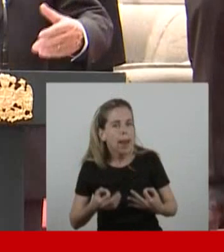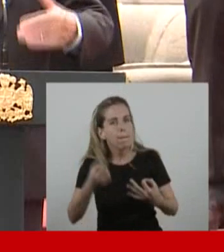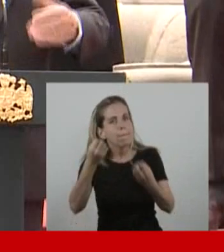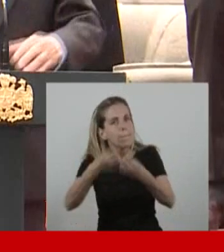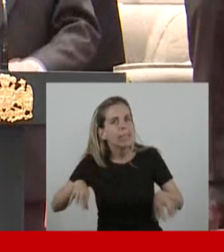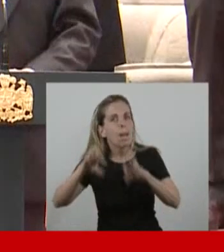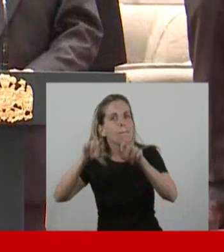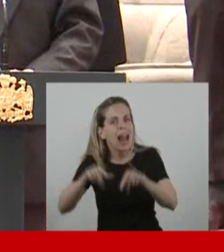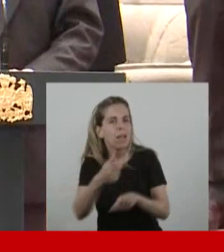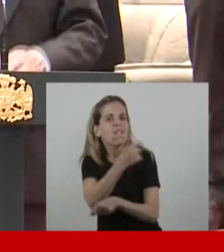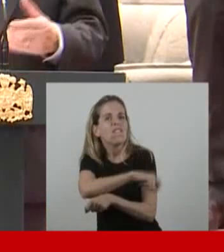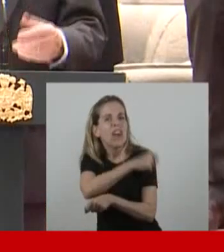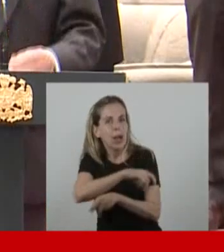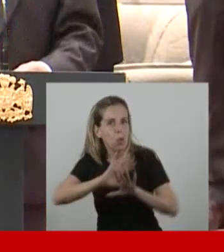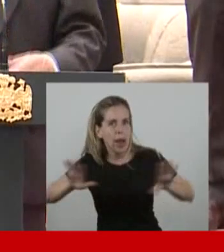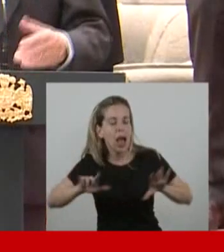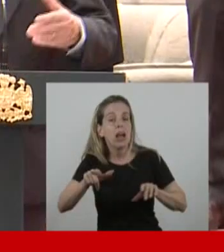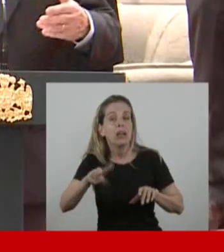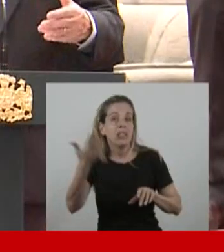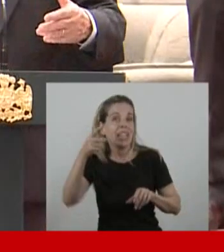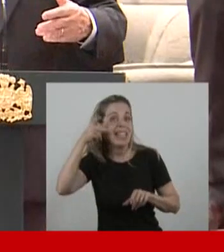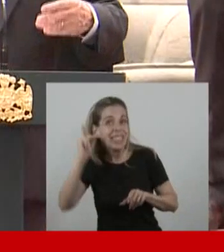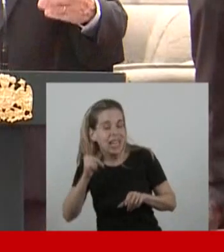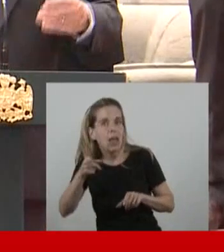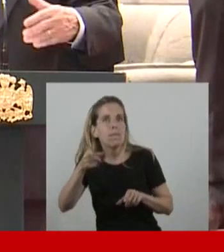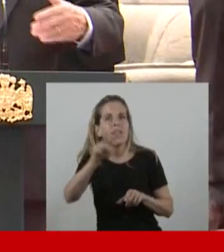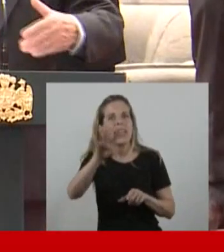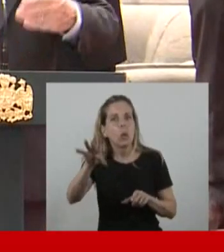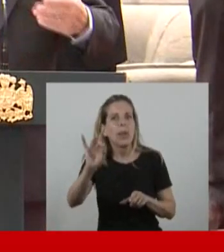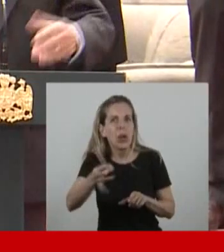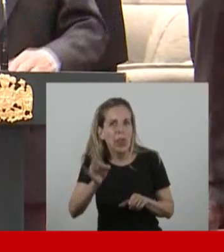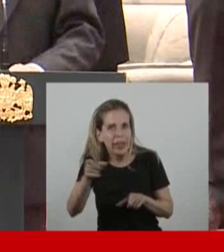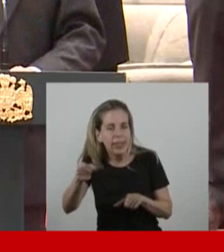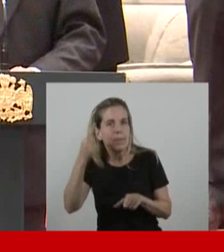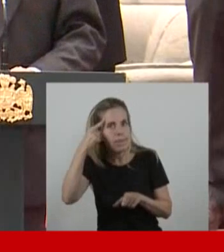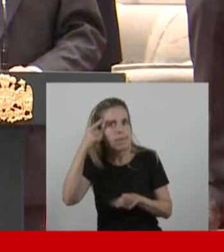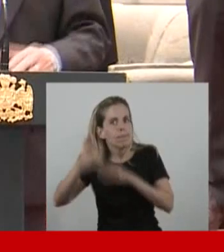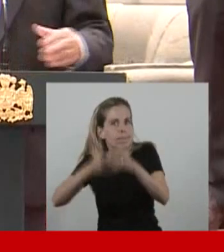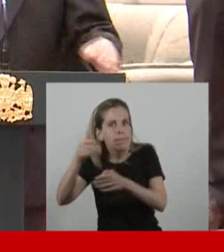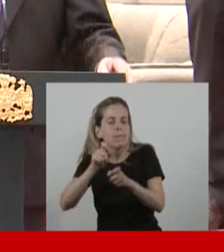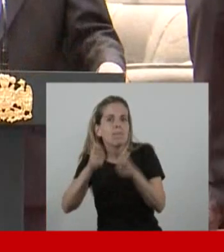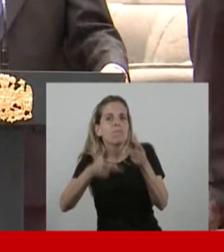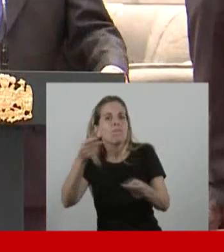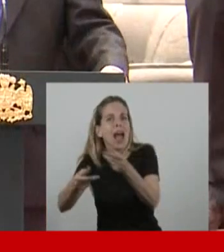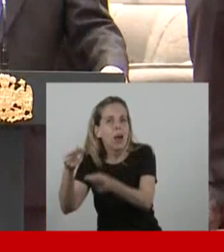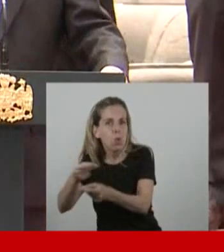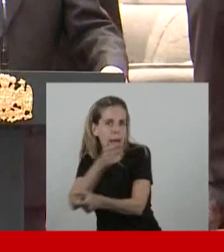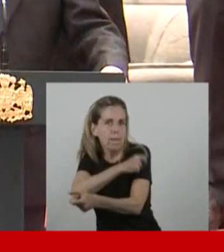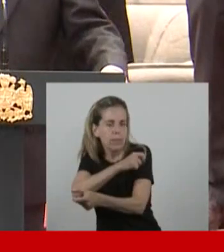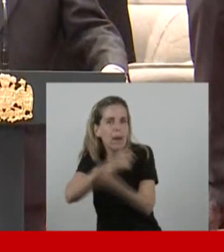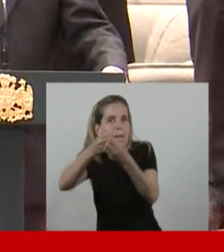vacunación que en Chile partió el 24 de diciembre y que se va a hacer a través de un proceso masivo a partir de la primera semana de